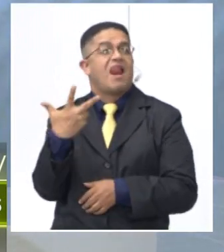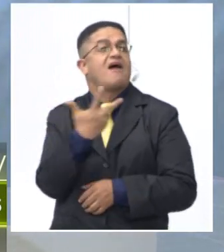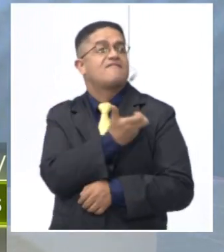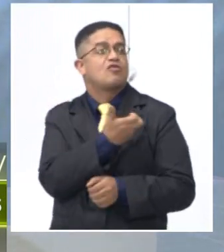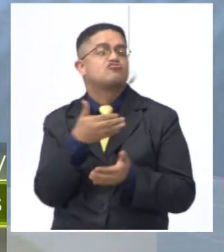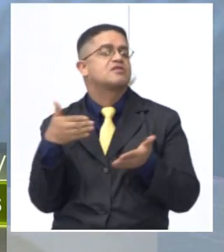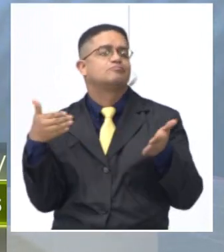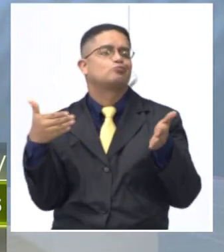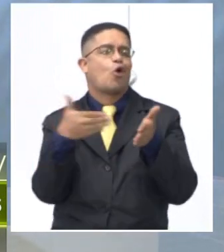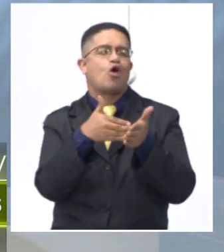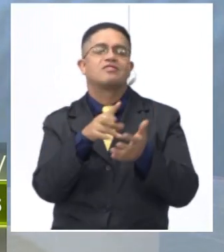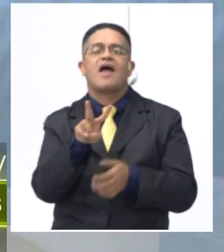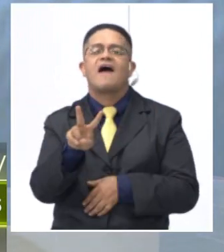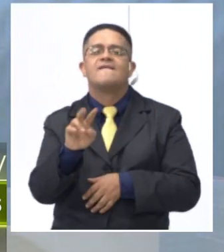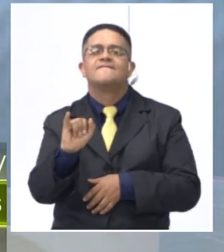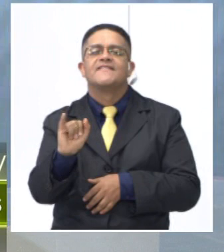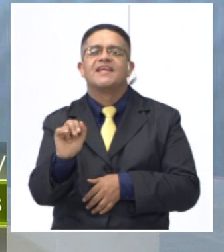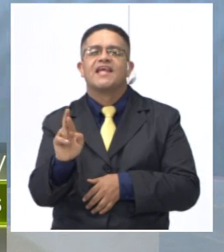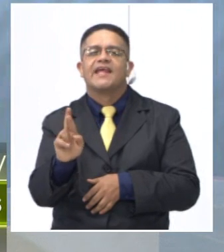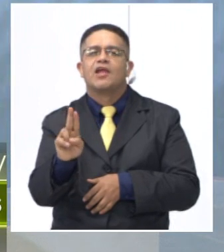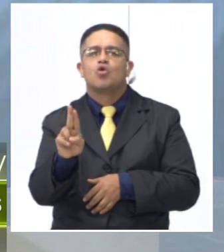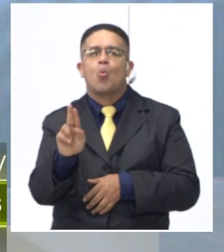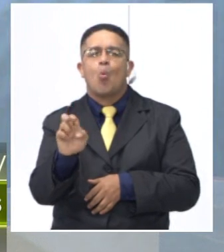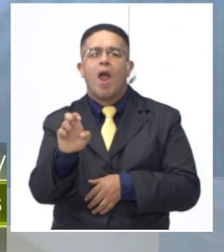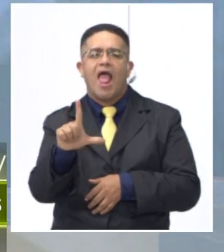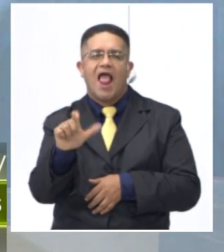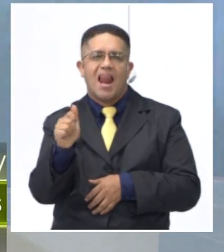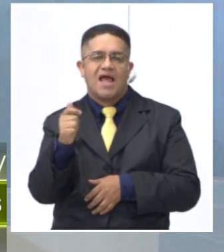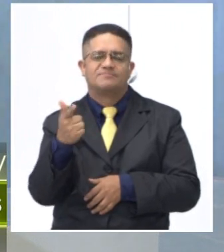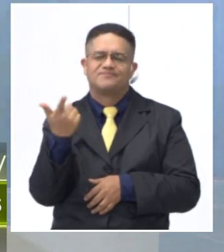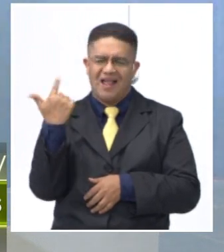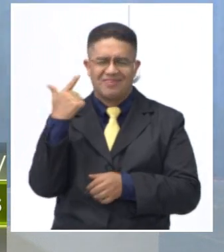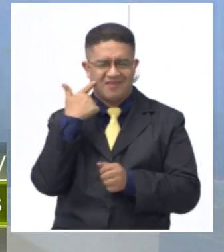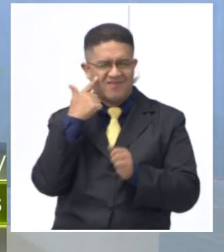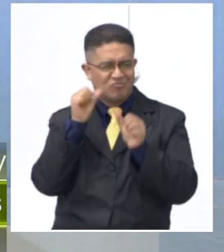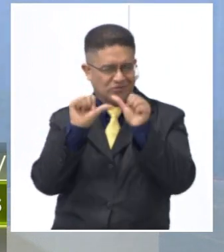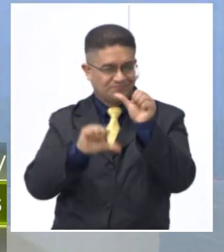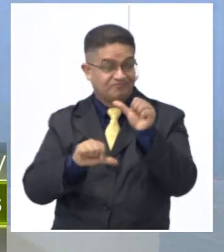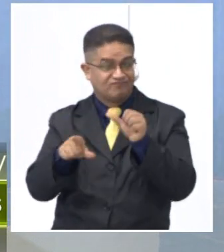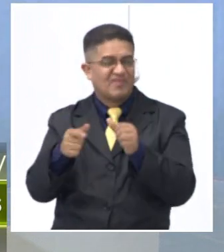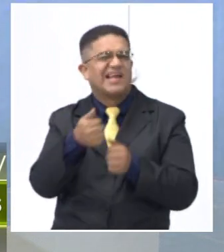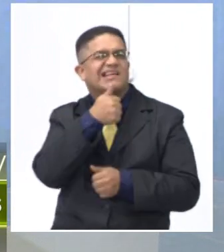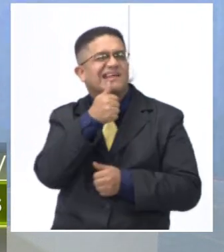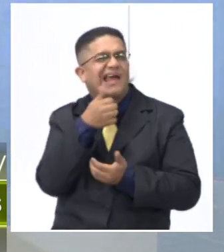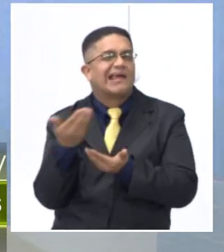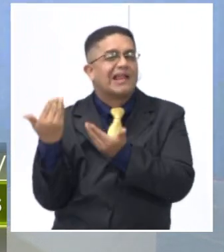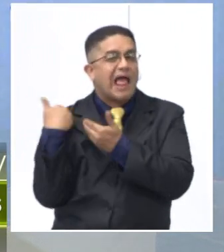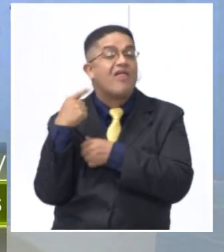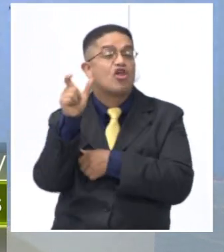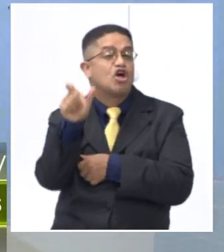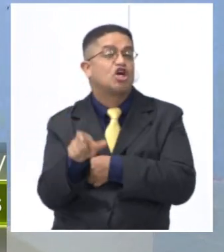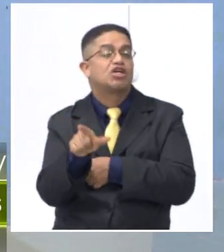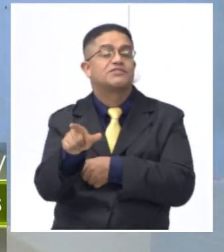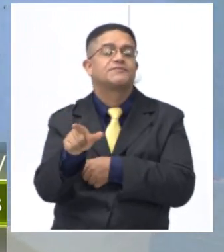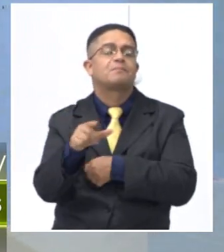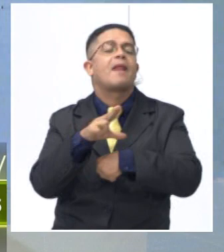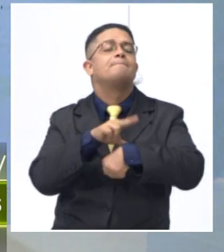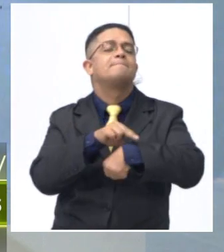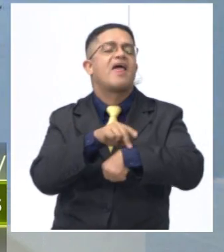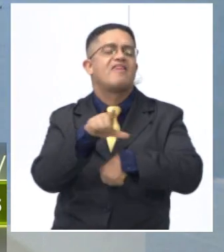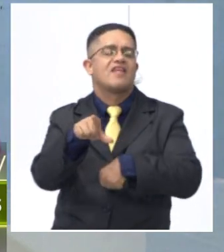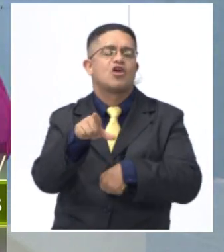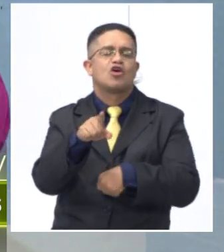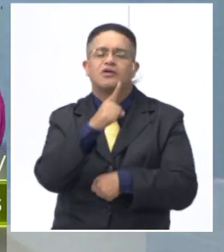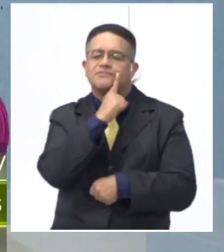viruela. Lo veíamos en la parte anterior, un médico británico, Edward Jenner, fue el encargado de dar vida a lo que sería el proceso